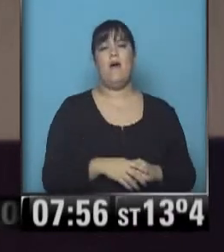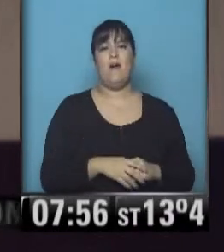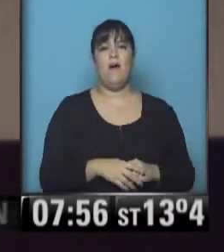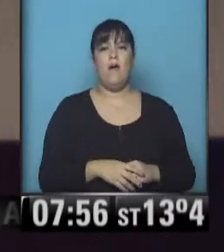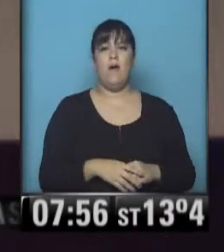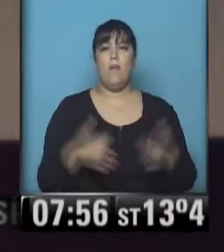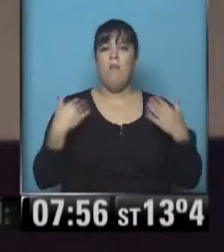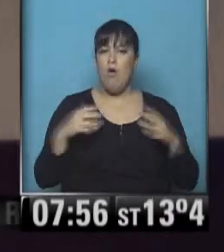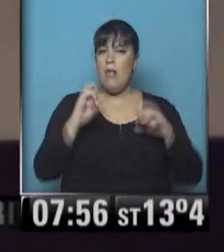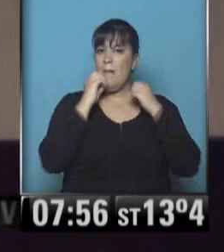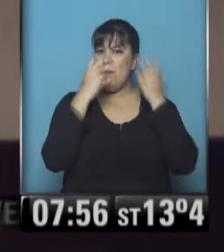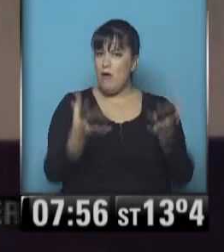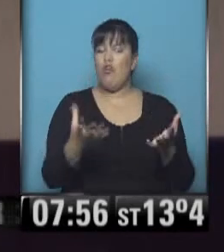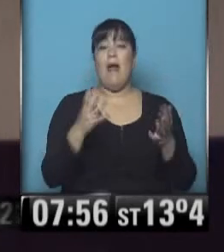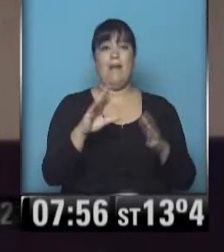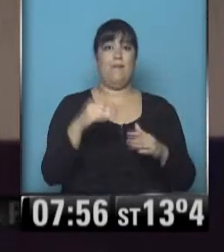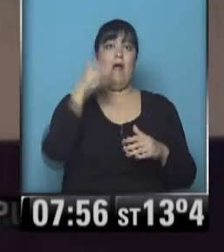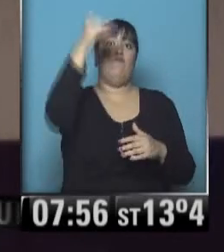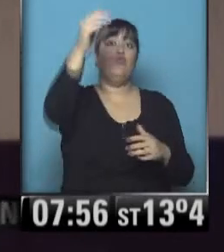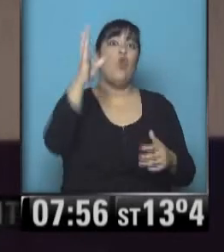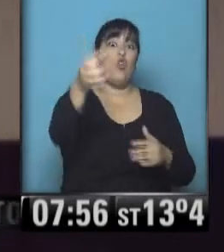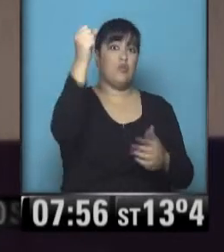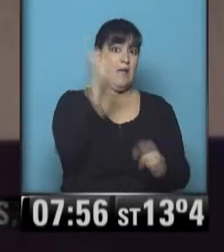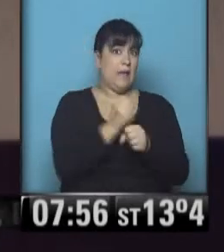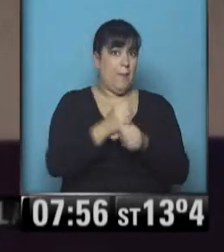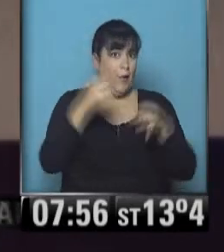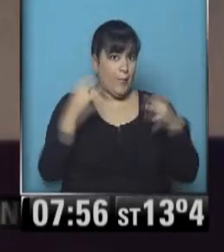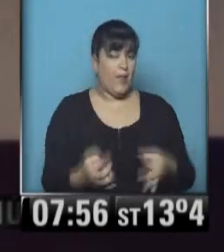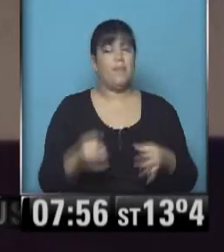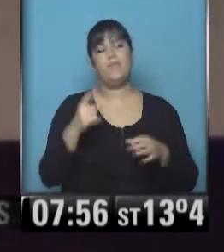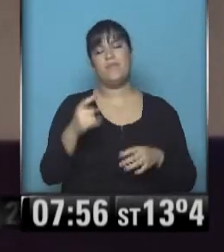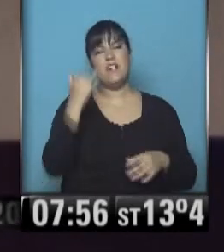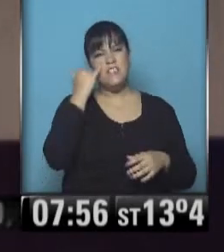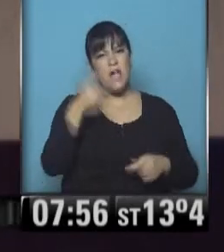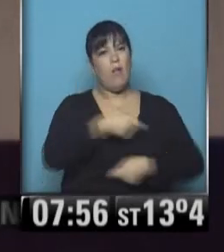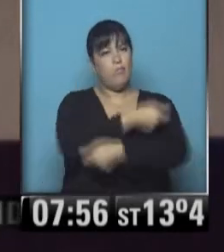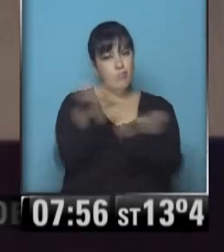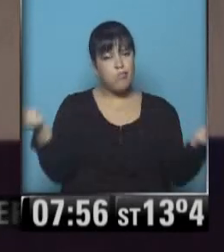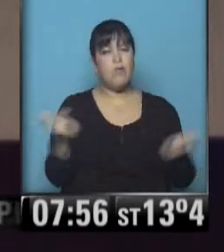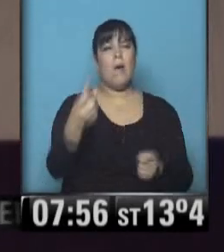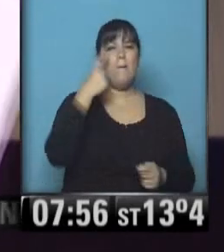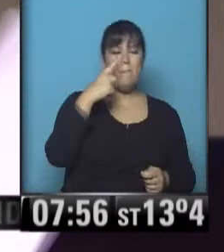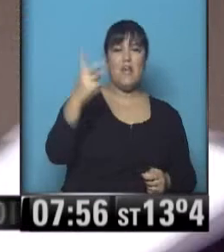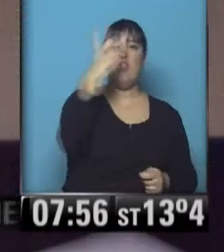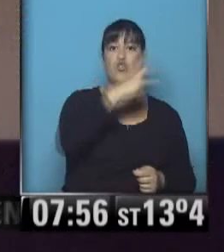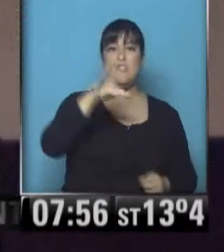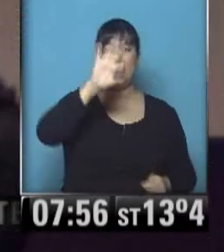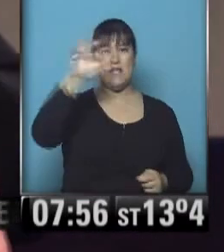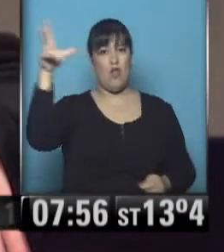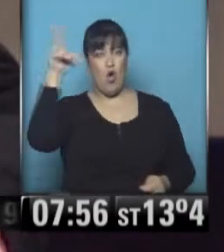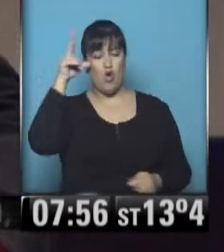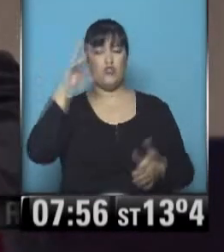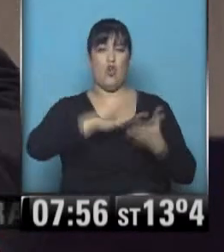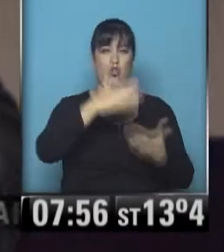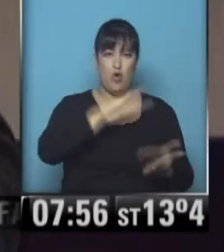mejor empleabilidad, ¿no? Seguramente. Ya se entregaron 1.208 notebooks adaptadas y bueno, se